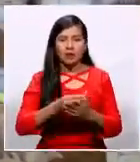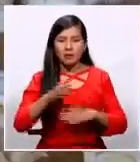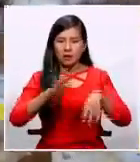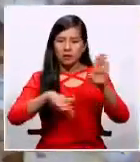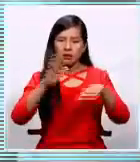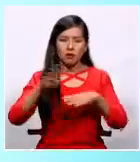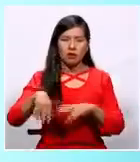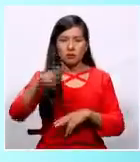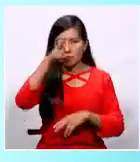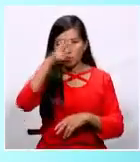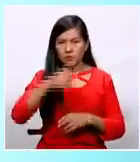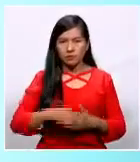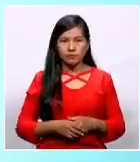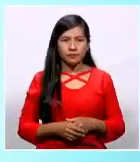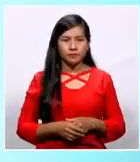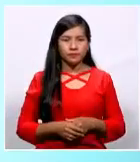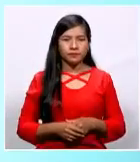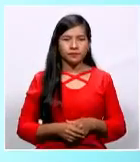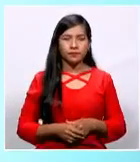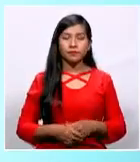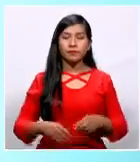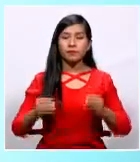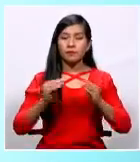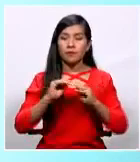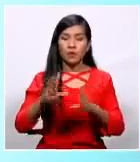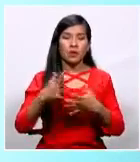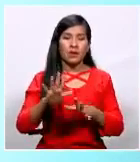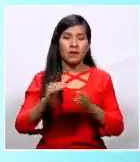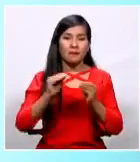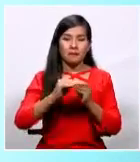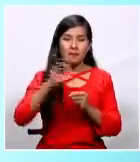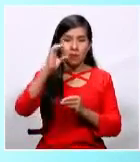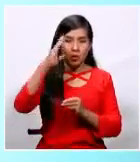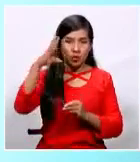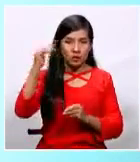Cultores de Cochabamba aclaran que el precio del